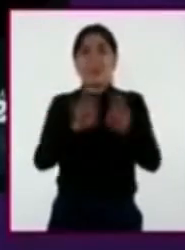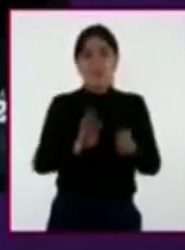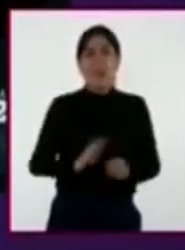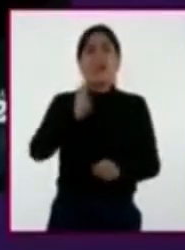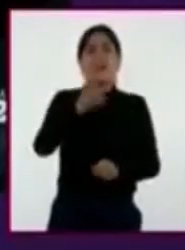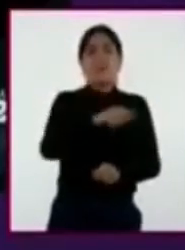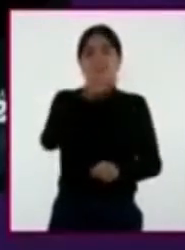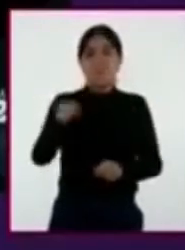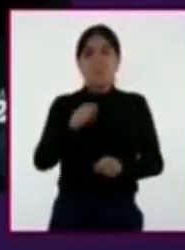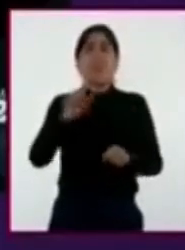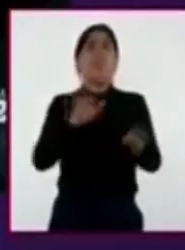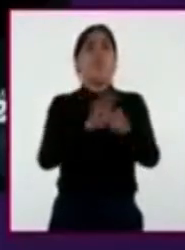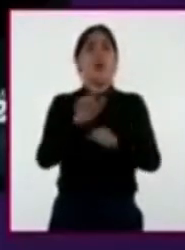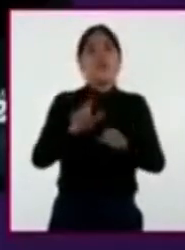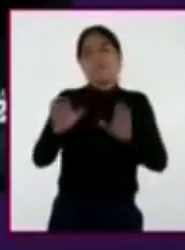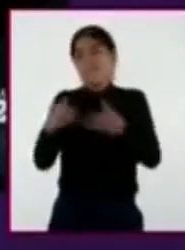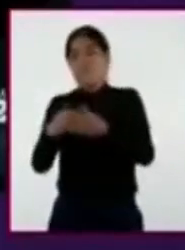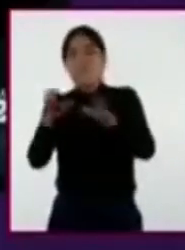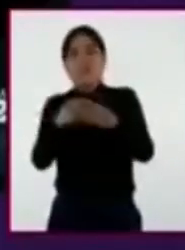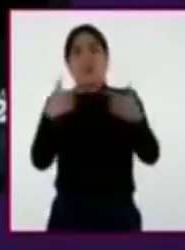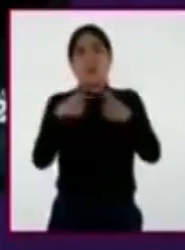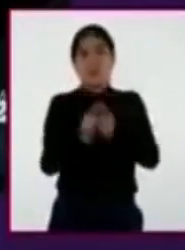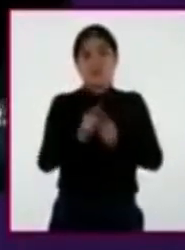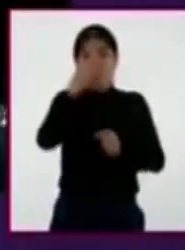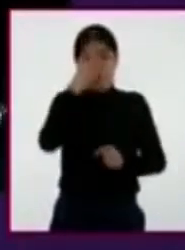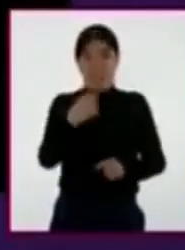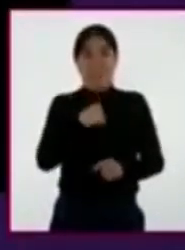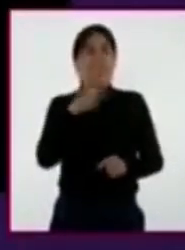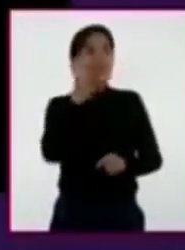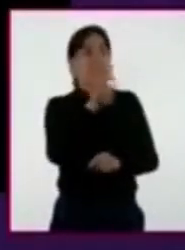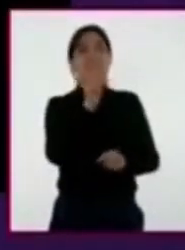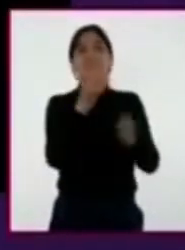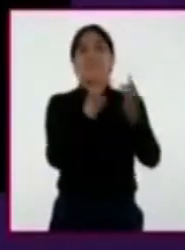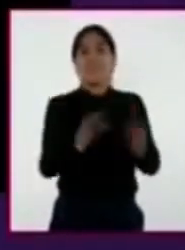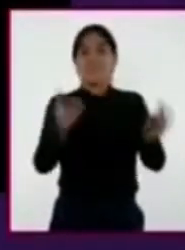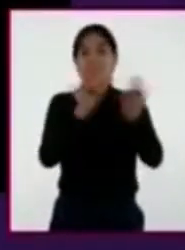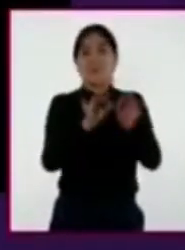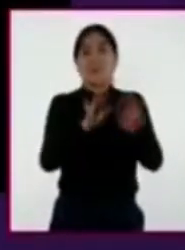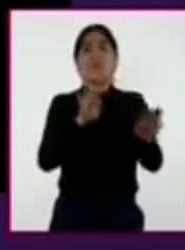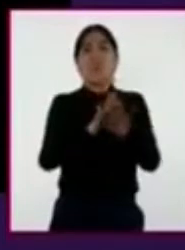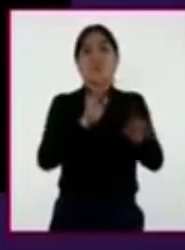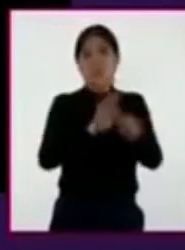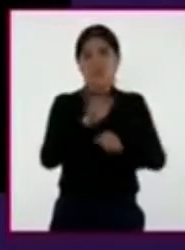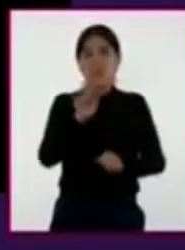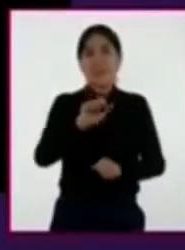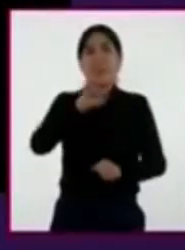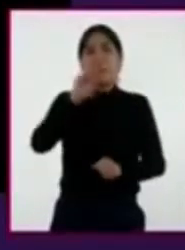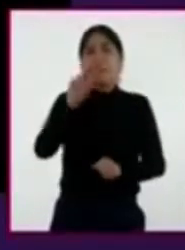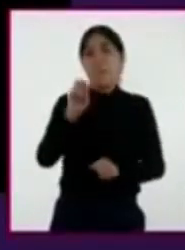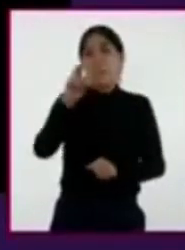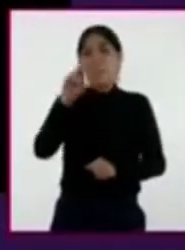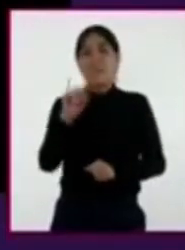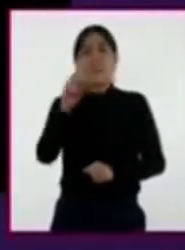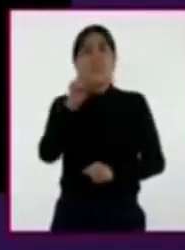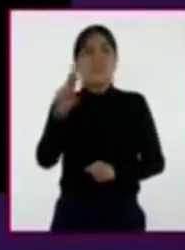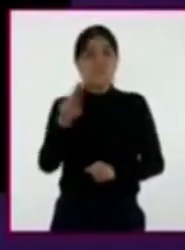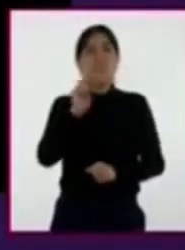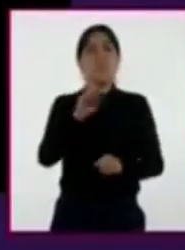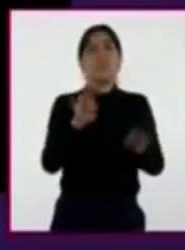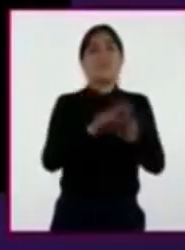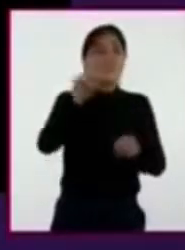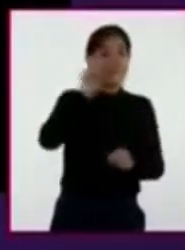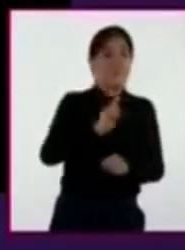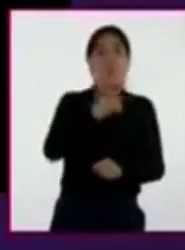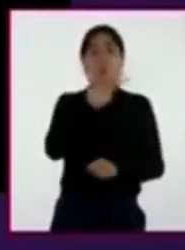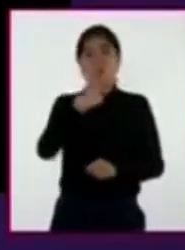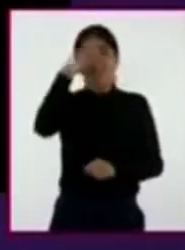aceptación en otros círculos, ¿no? Para mí es muy importante recalcar esto del centro de George Pompidou, porque ¿cuántos mexicanos o mexicanas